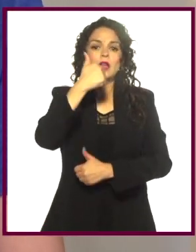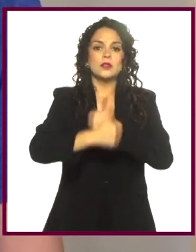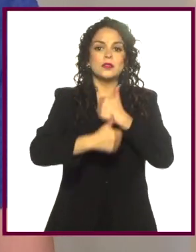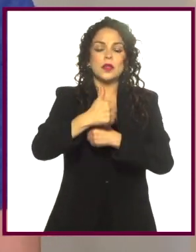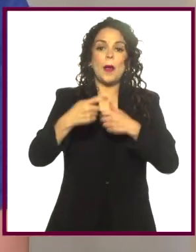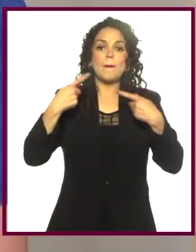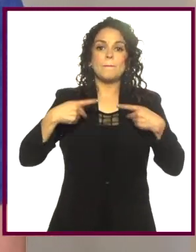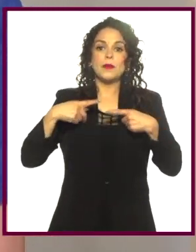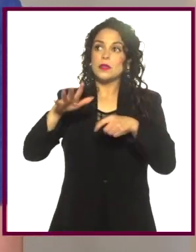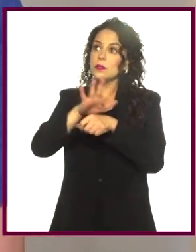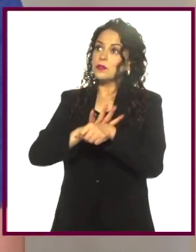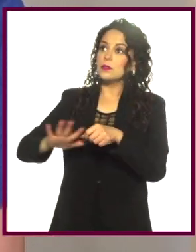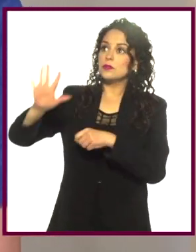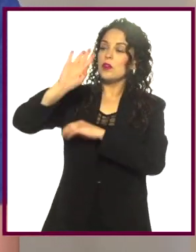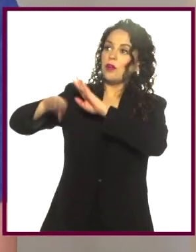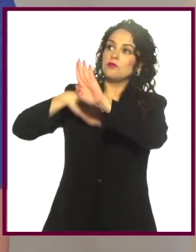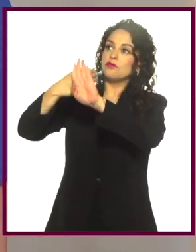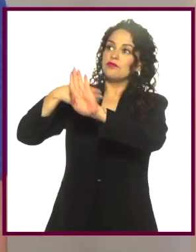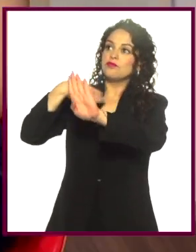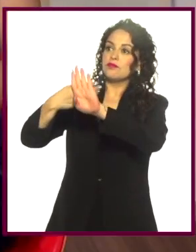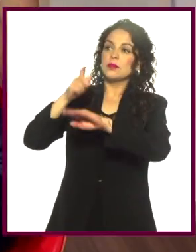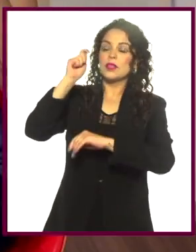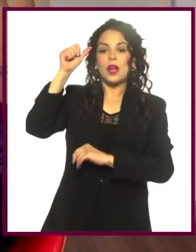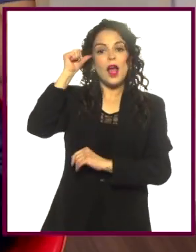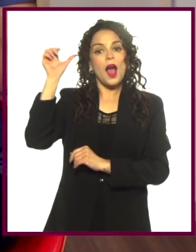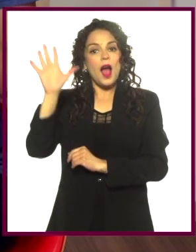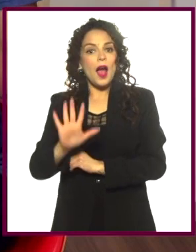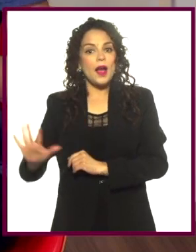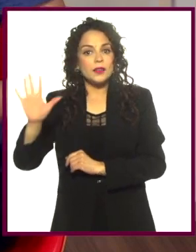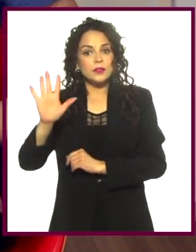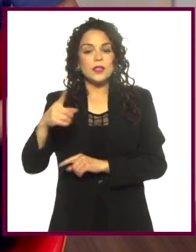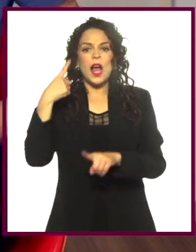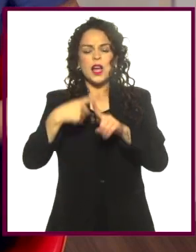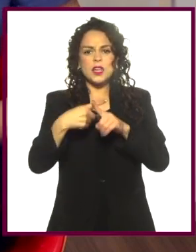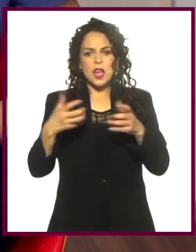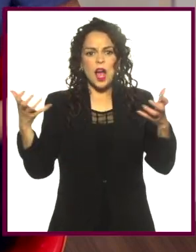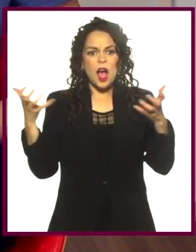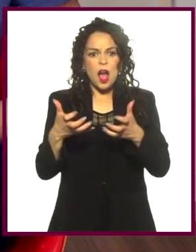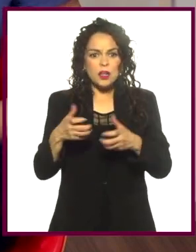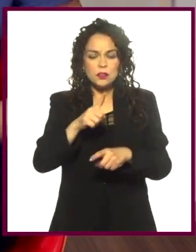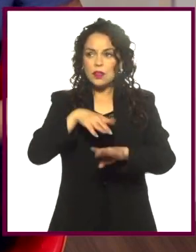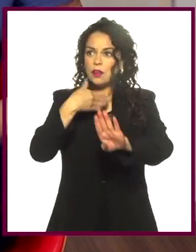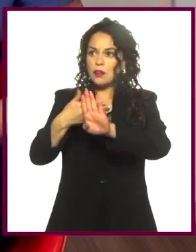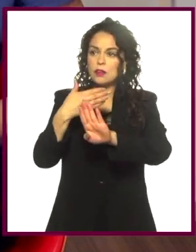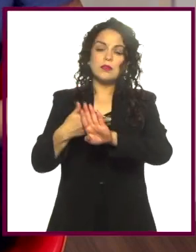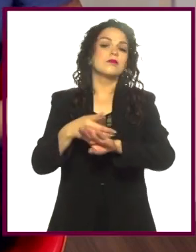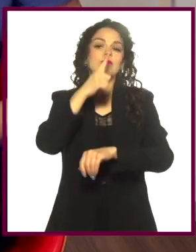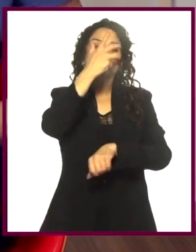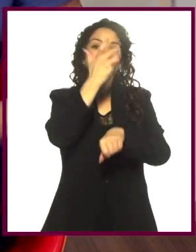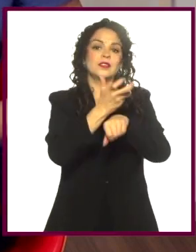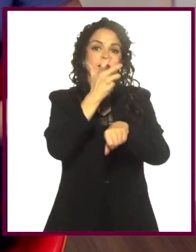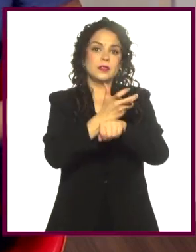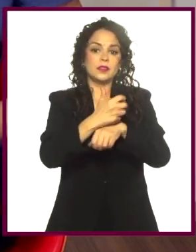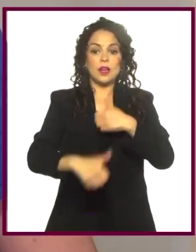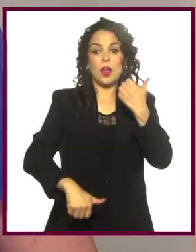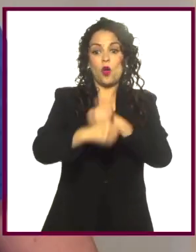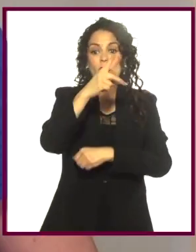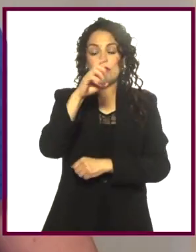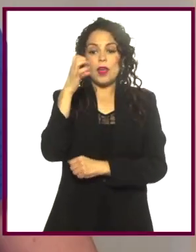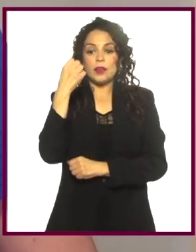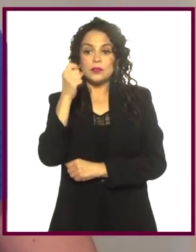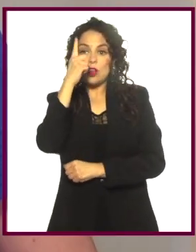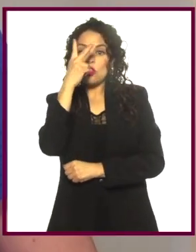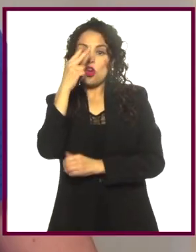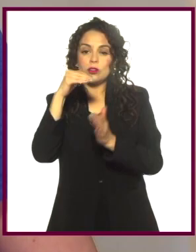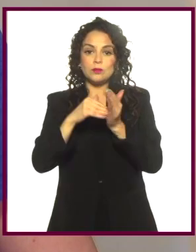Oriente, orquestada por Estados Unidos, pero sobre todo a partir de los ataques del 11 de septiembre de 2001. O